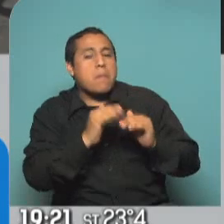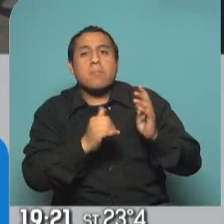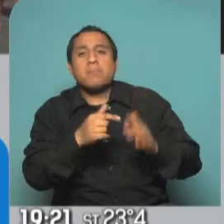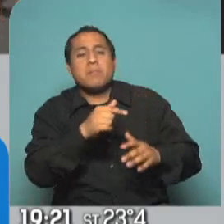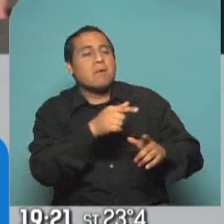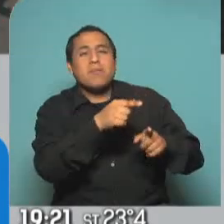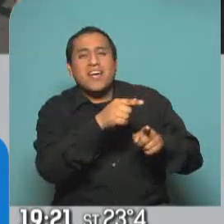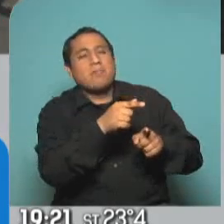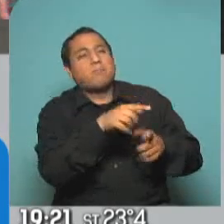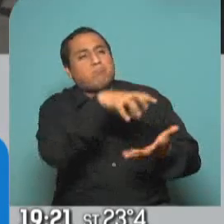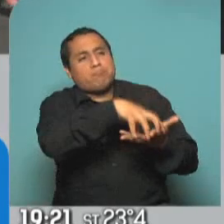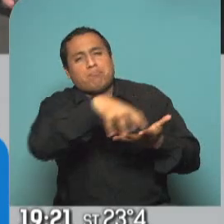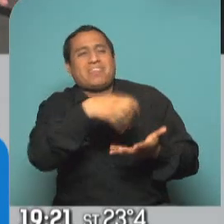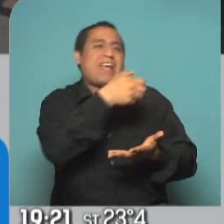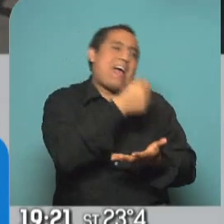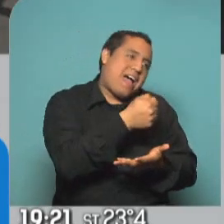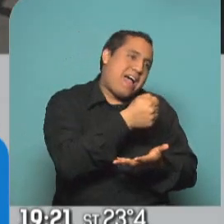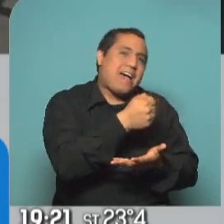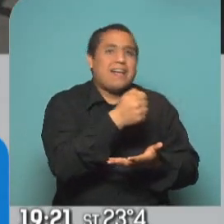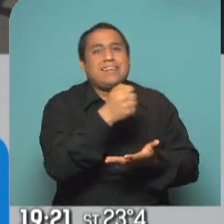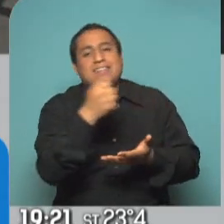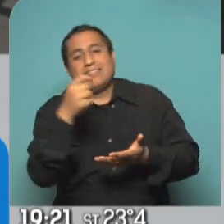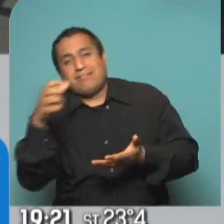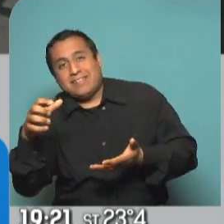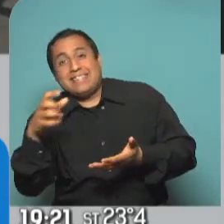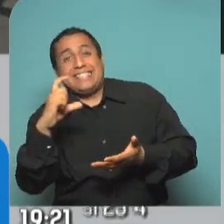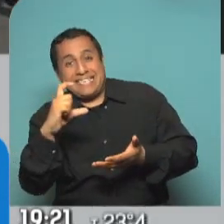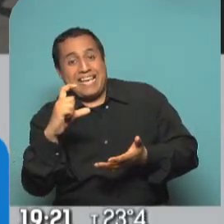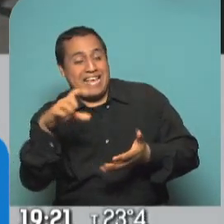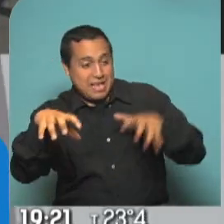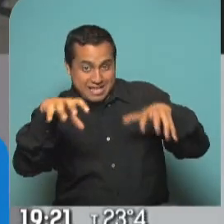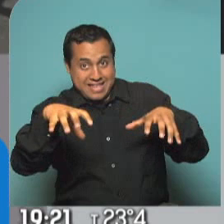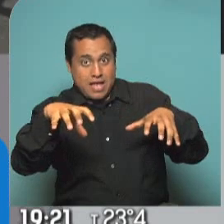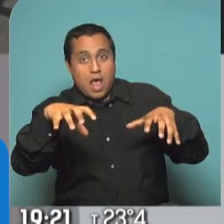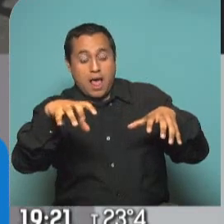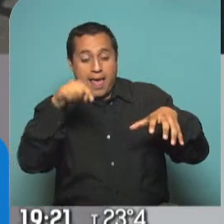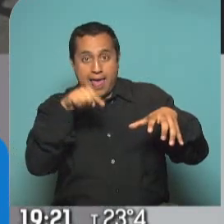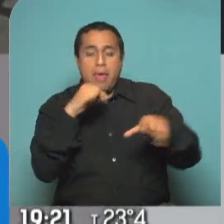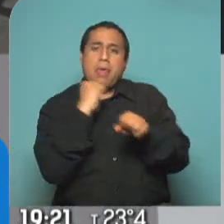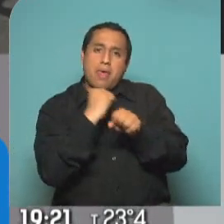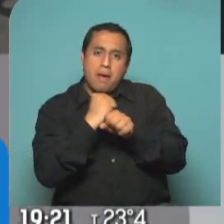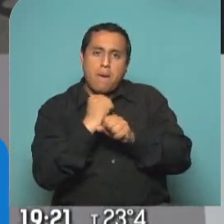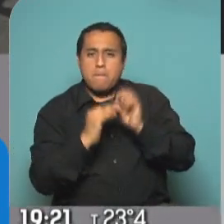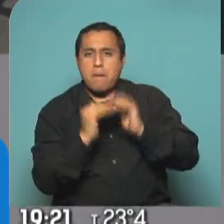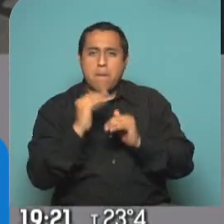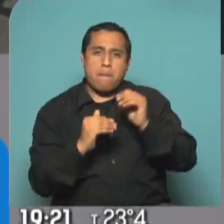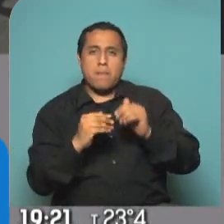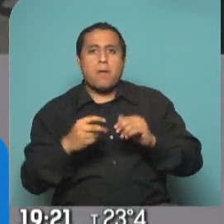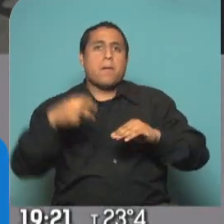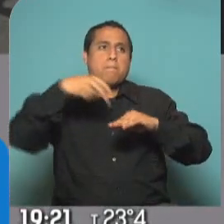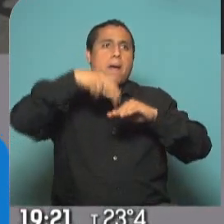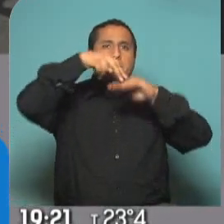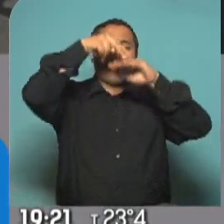y C, vendría a ser la terminal B, en un gran cepelín detrás de esta estructura, es